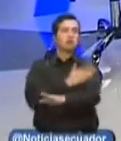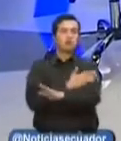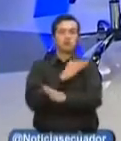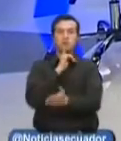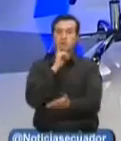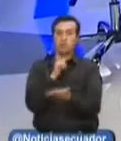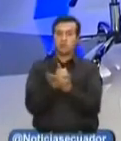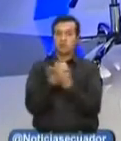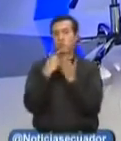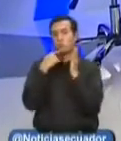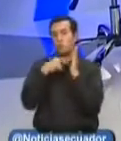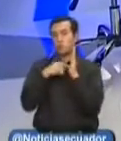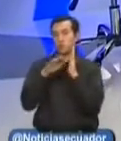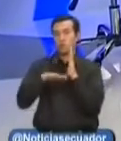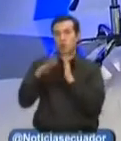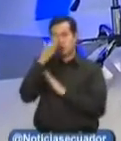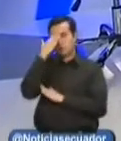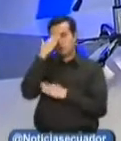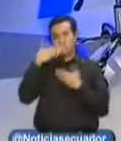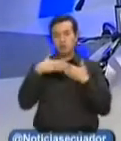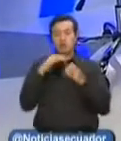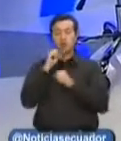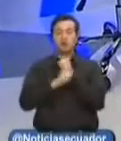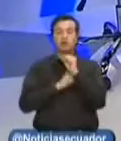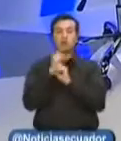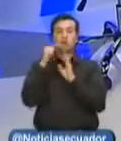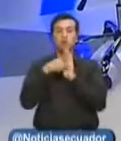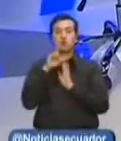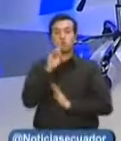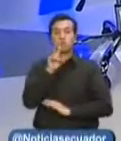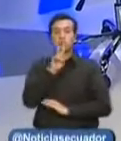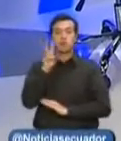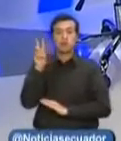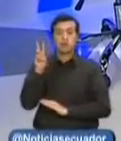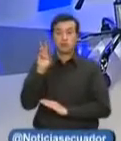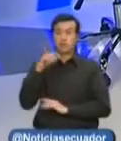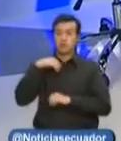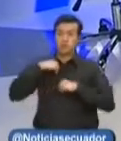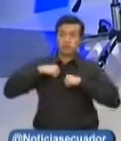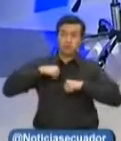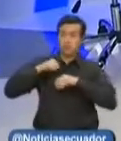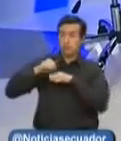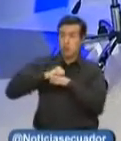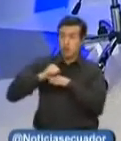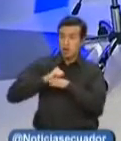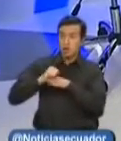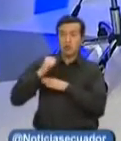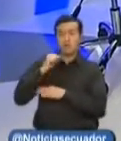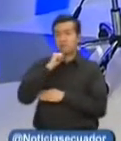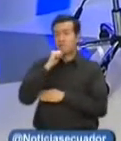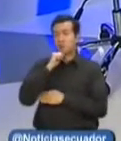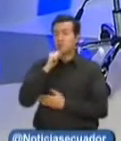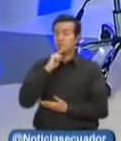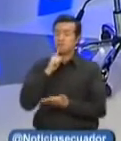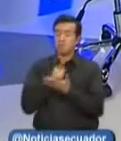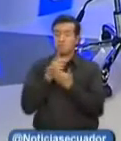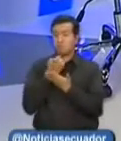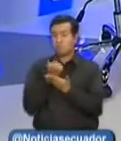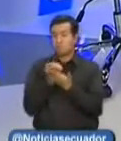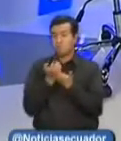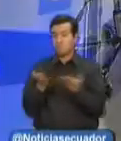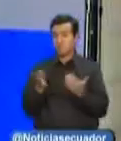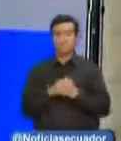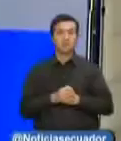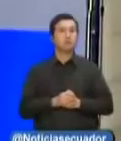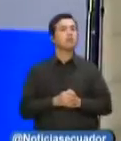del Congreso Anfictiónico de Panamá de 1826, pero muy poco de ejecución ya en términos que realmente cuentan para la balanza comercial de nuestros